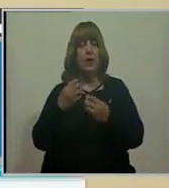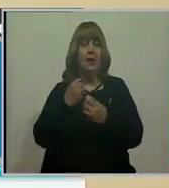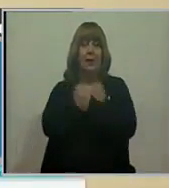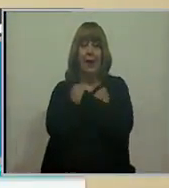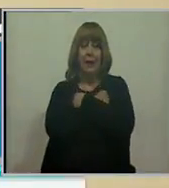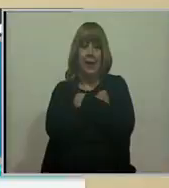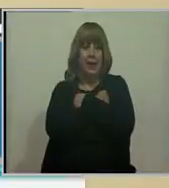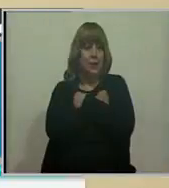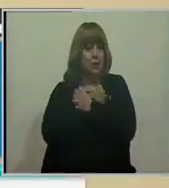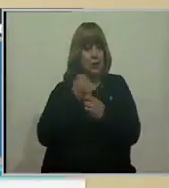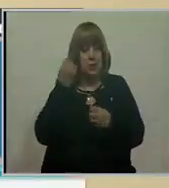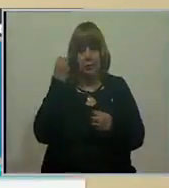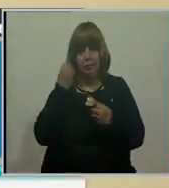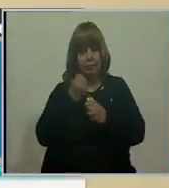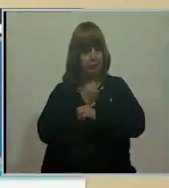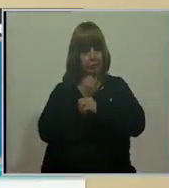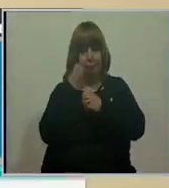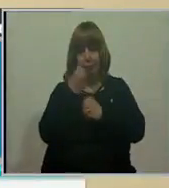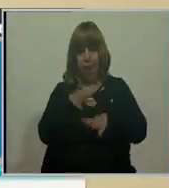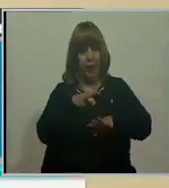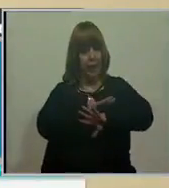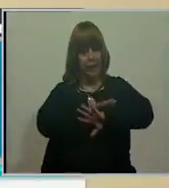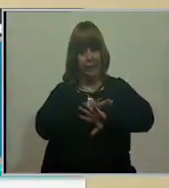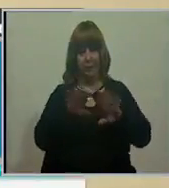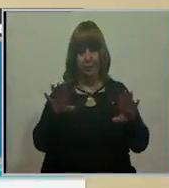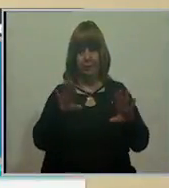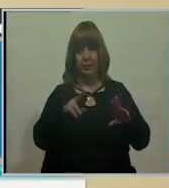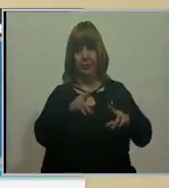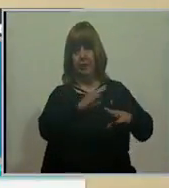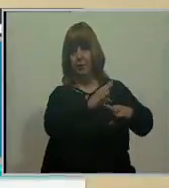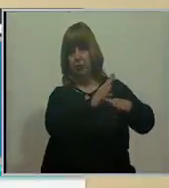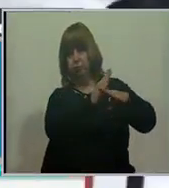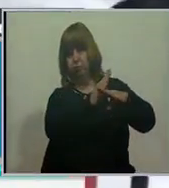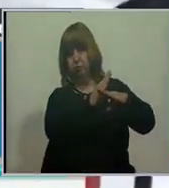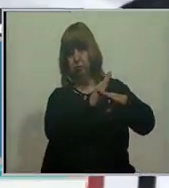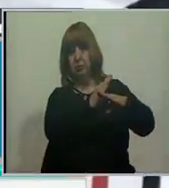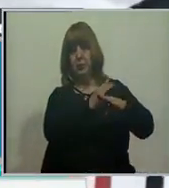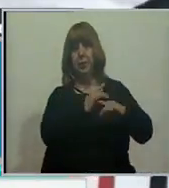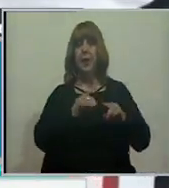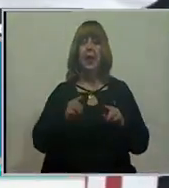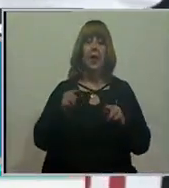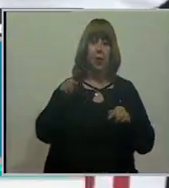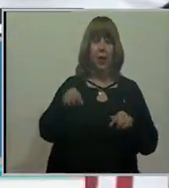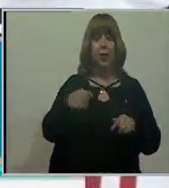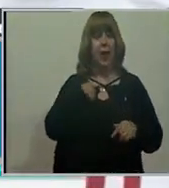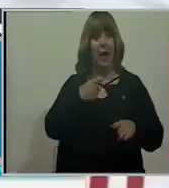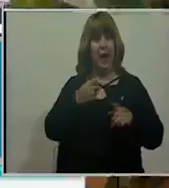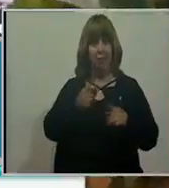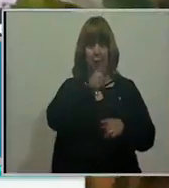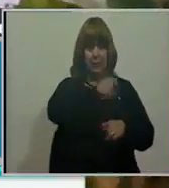proceso democrático que pasa en todas las sociedades, que hay gente a favor y hay gente contra. Y el derecho de la